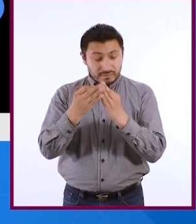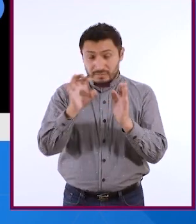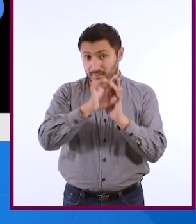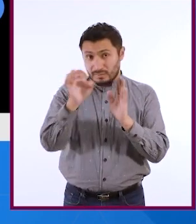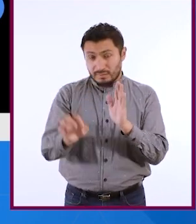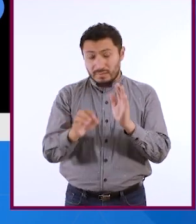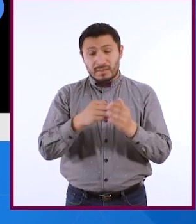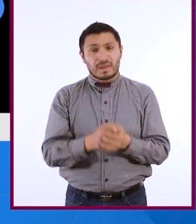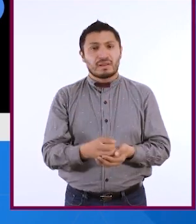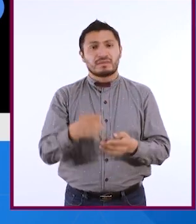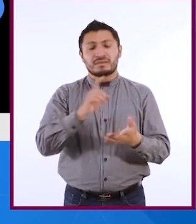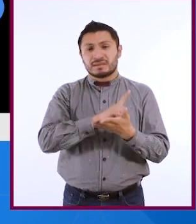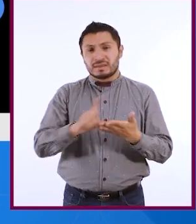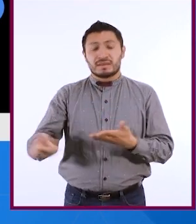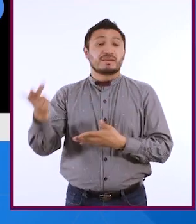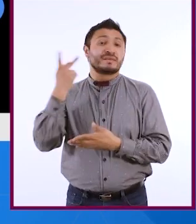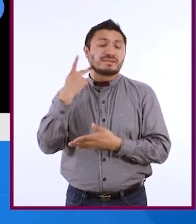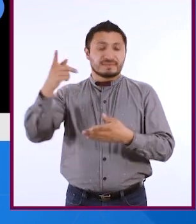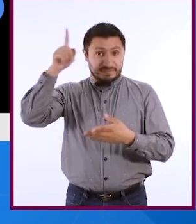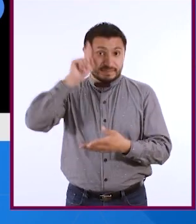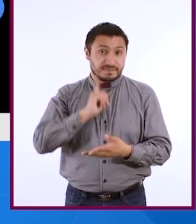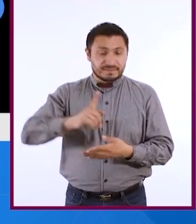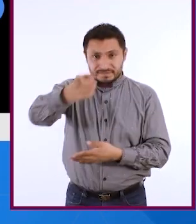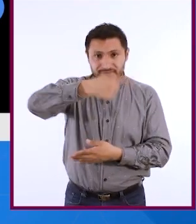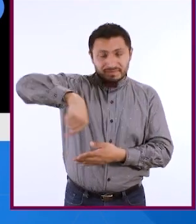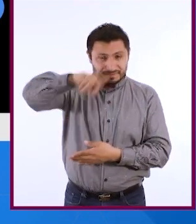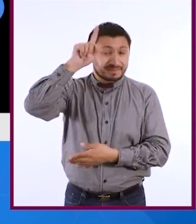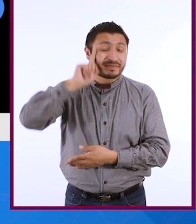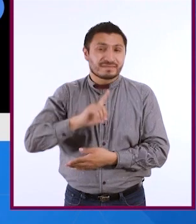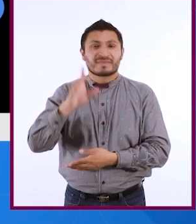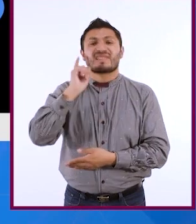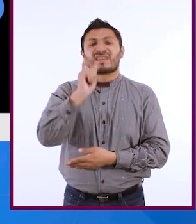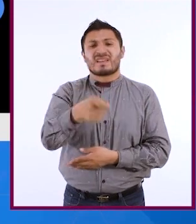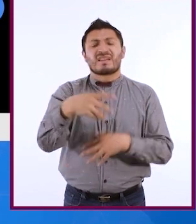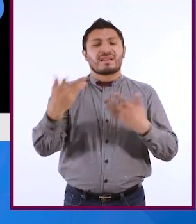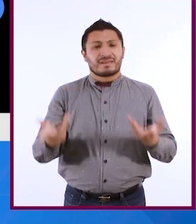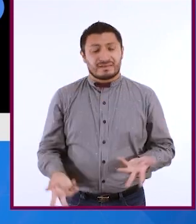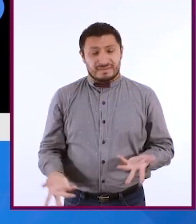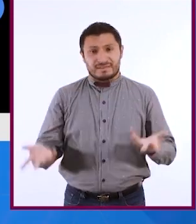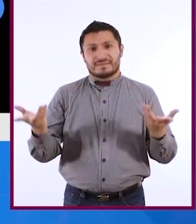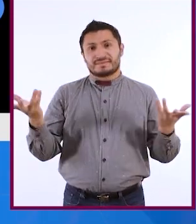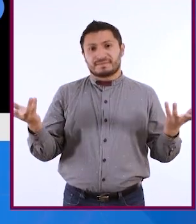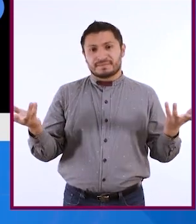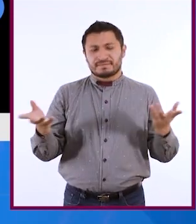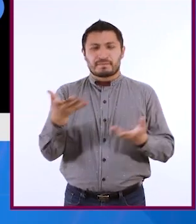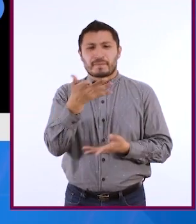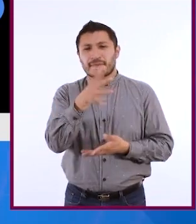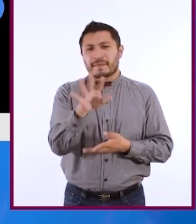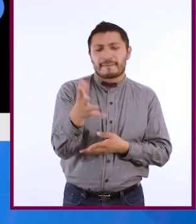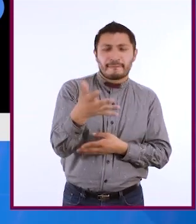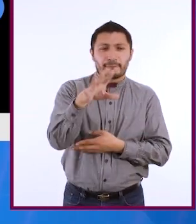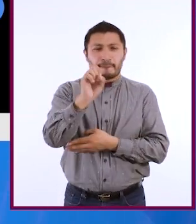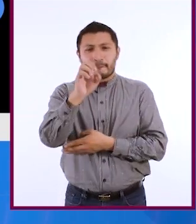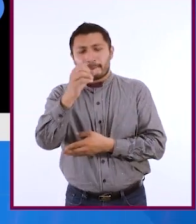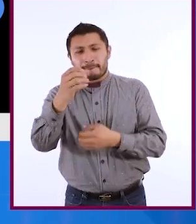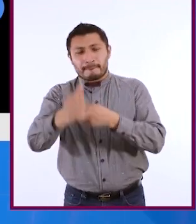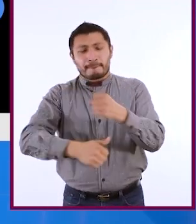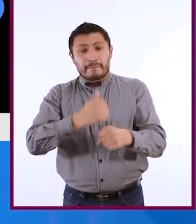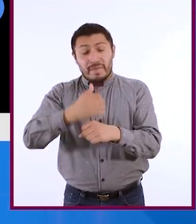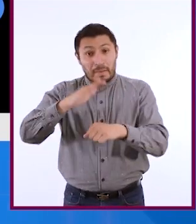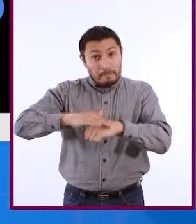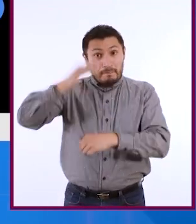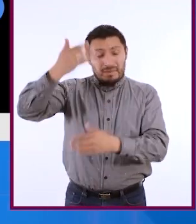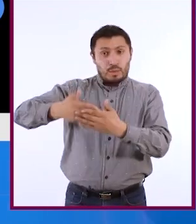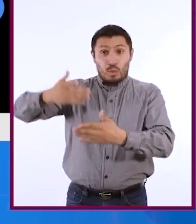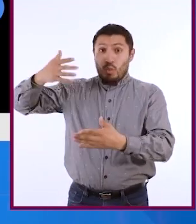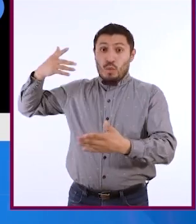ejemplo, como los derechos políticos de las mujeres, en los cuales pues hace unos 60, un poco más de 60 años,